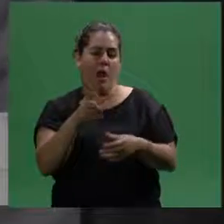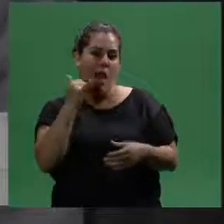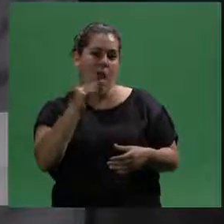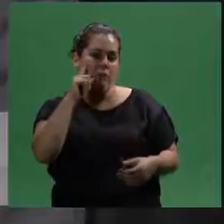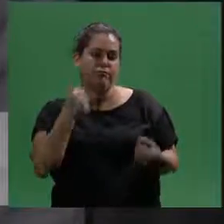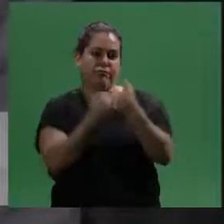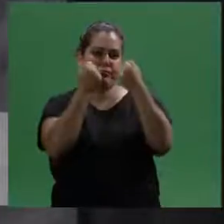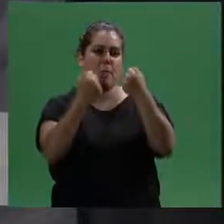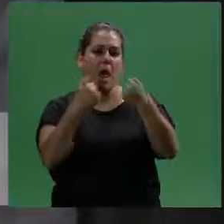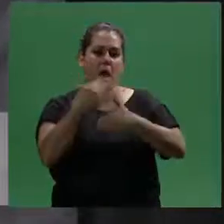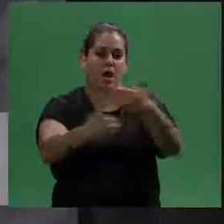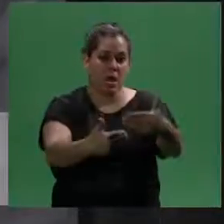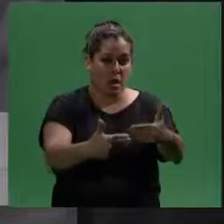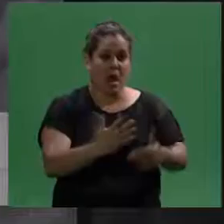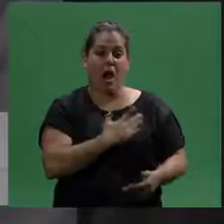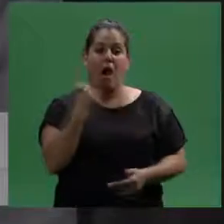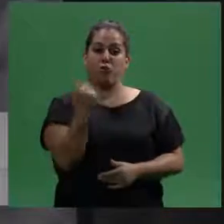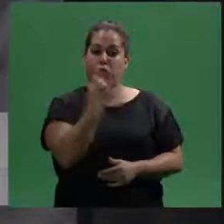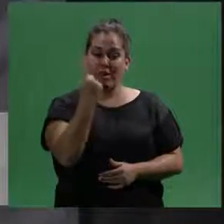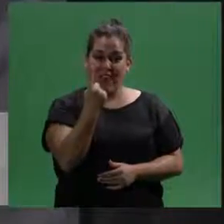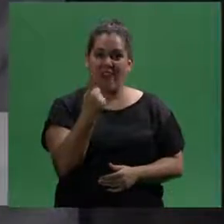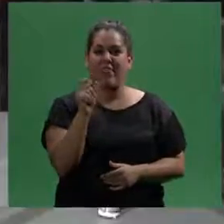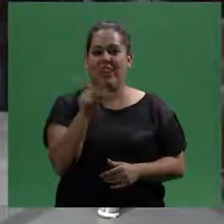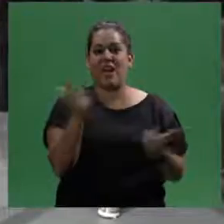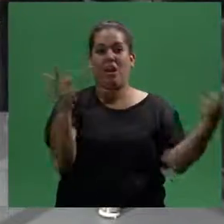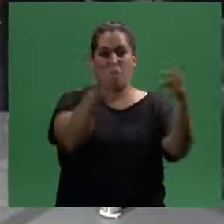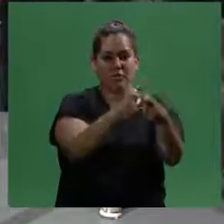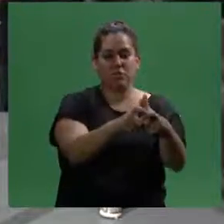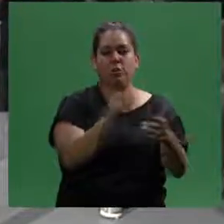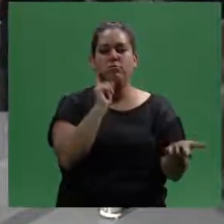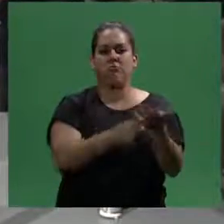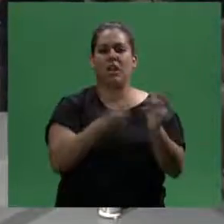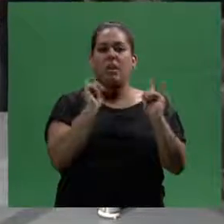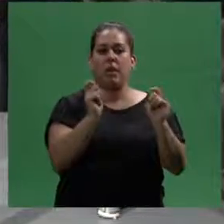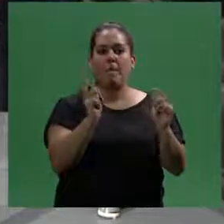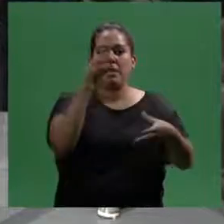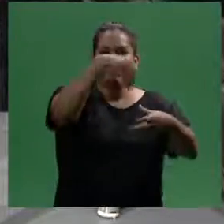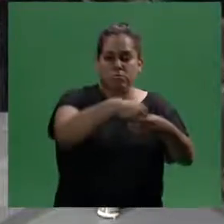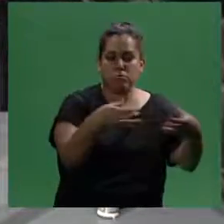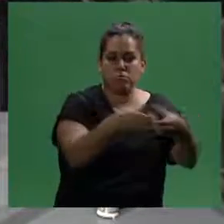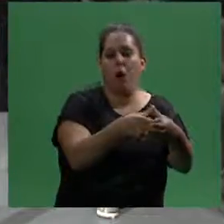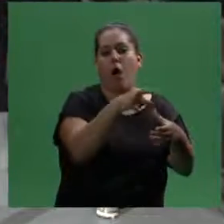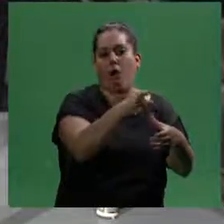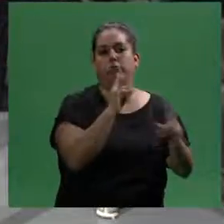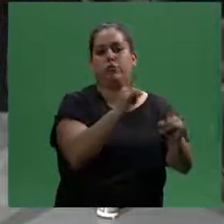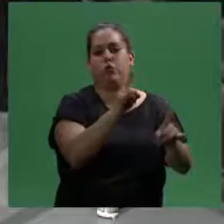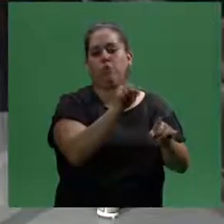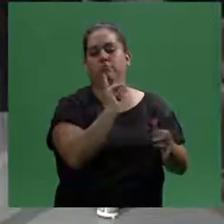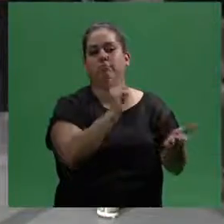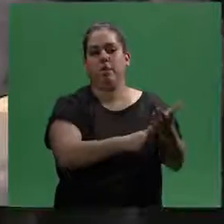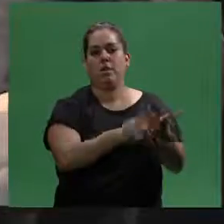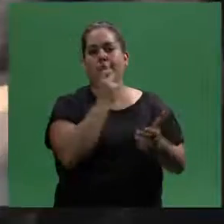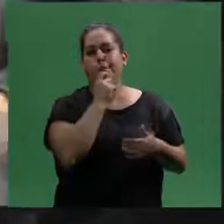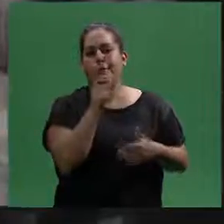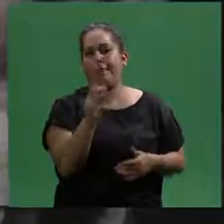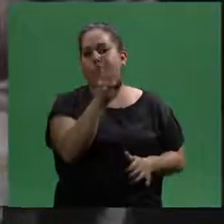quórum para funcionar. Las autoridades de las comisiones son designados por los propios miembros, o sea que una vez que hay una